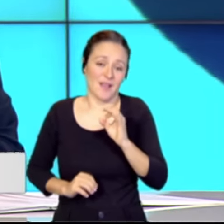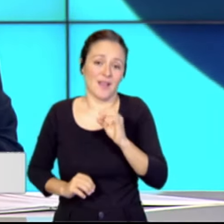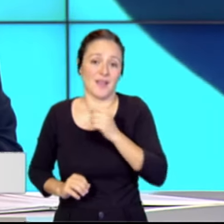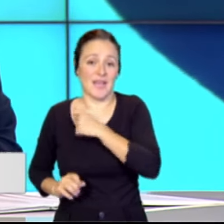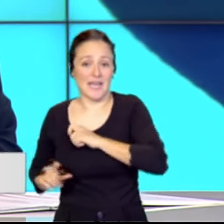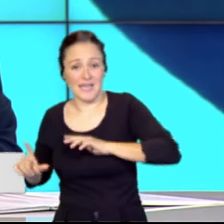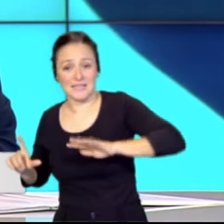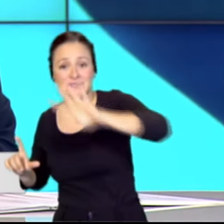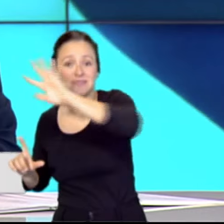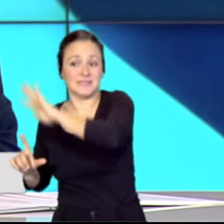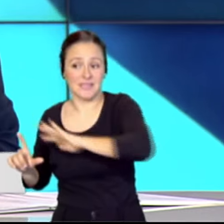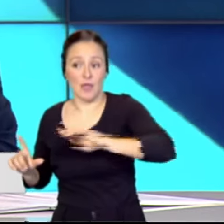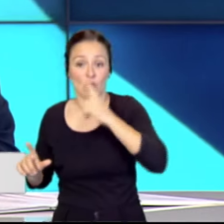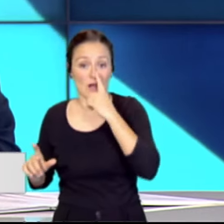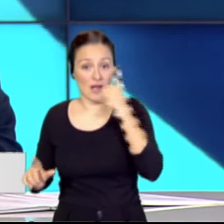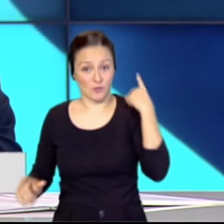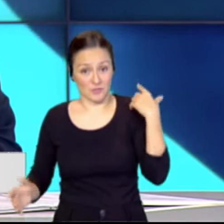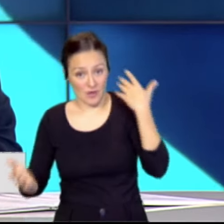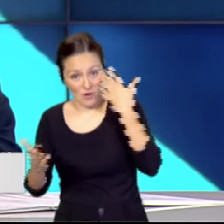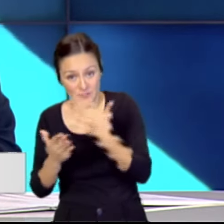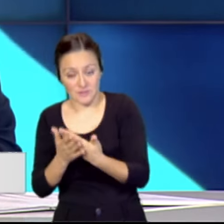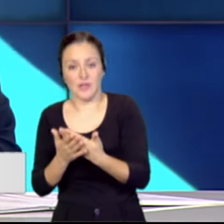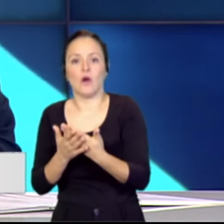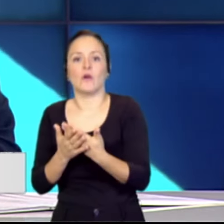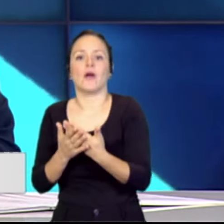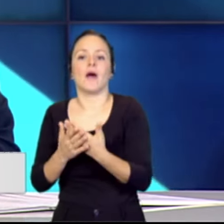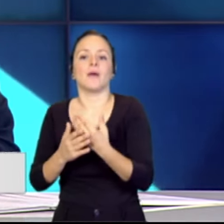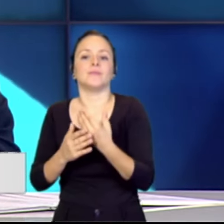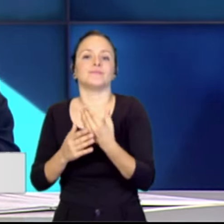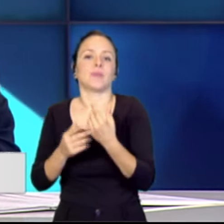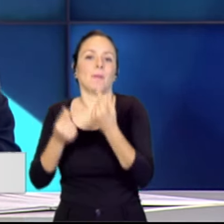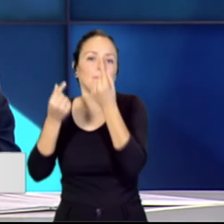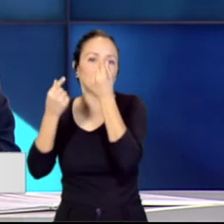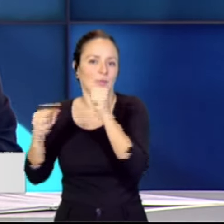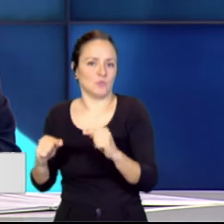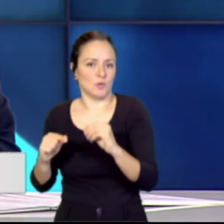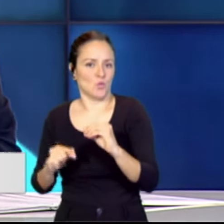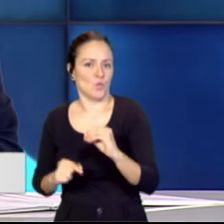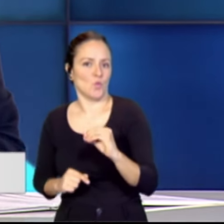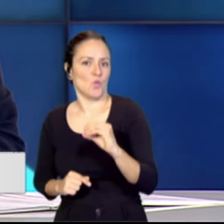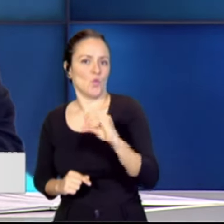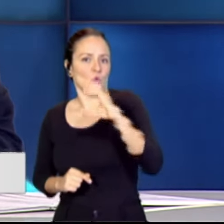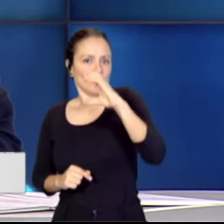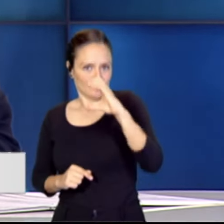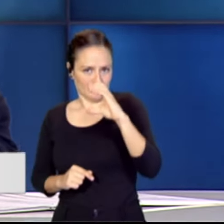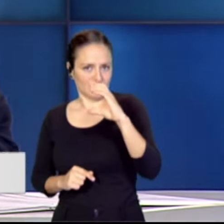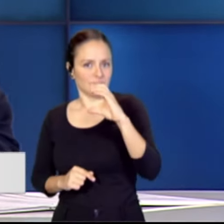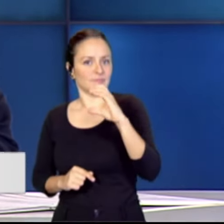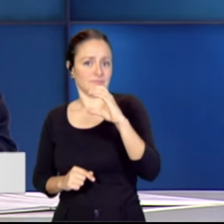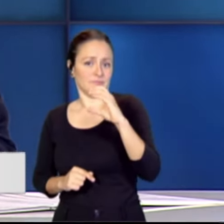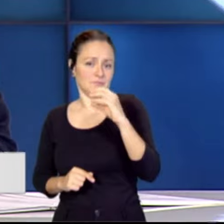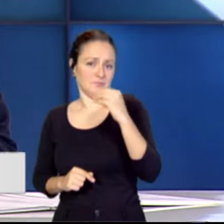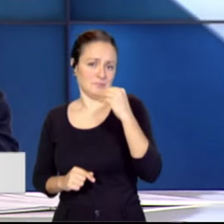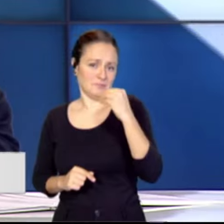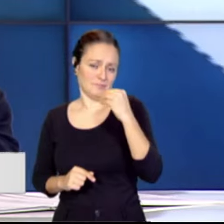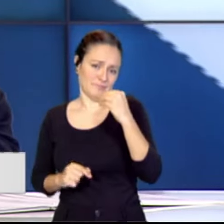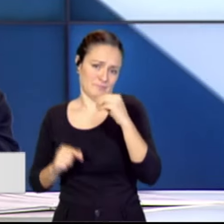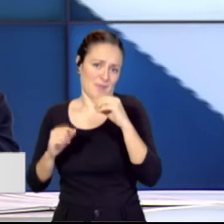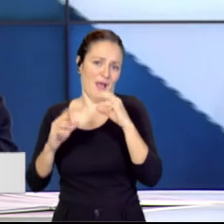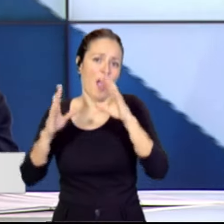último desde el año pasado se han incrementado las partidas eh que que vienen del nivel acordado de nivel mínimo